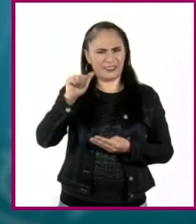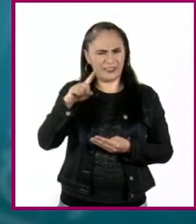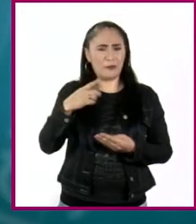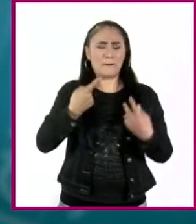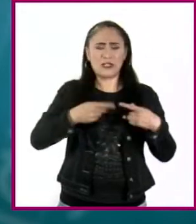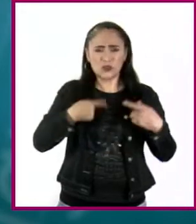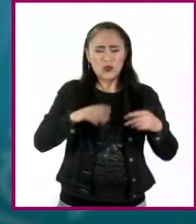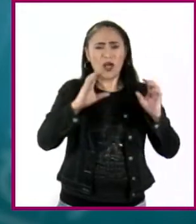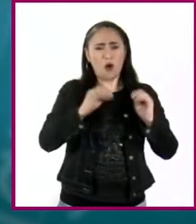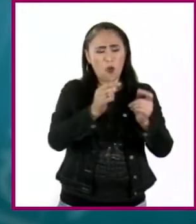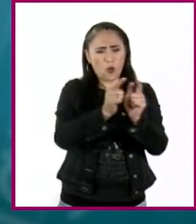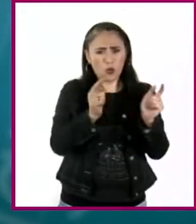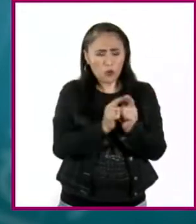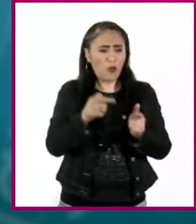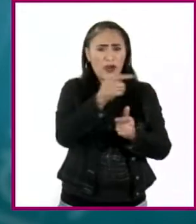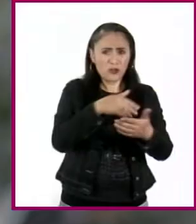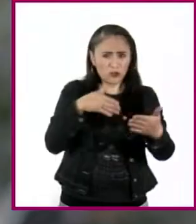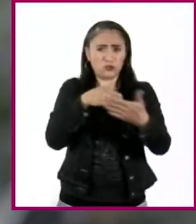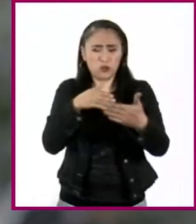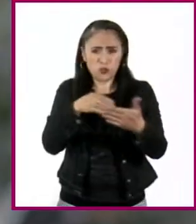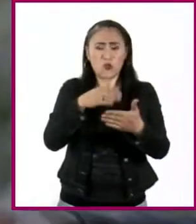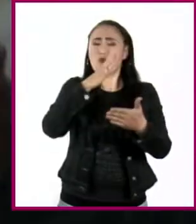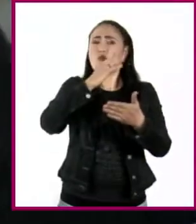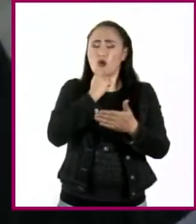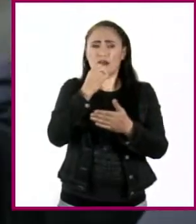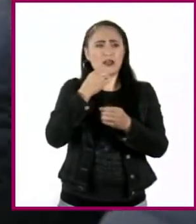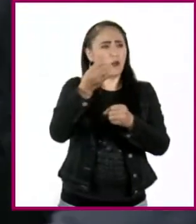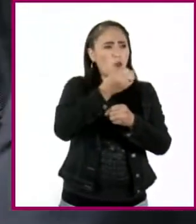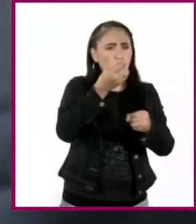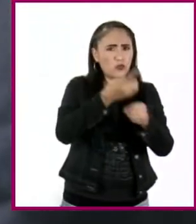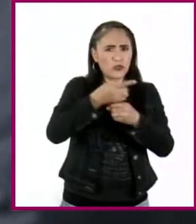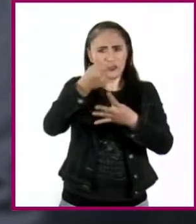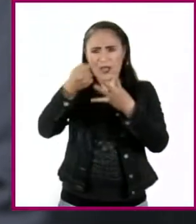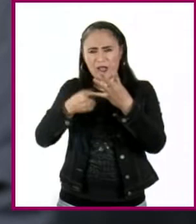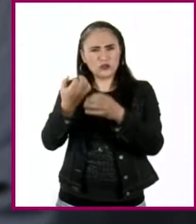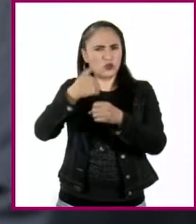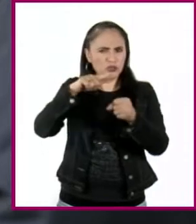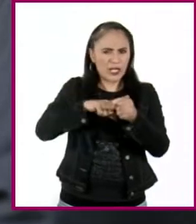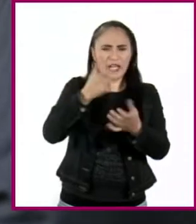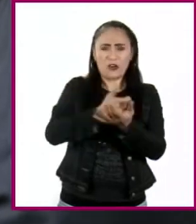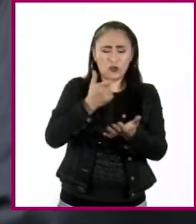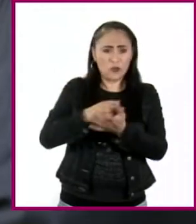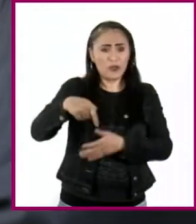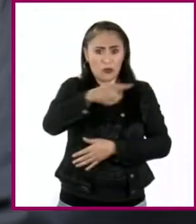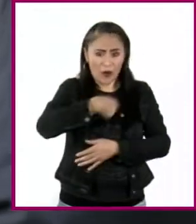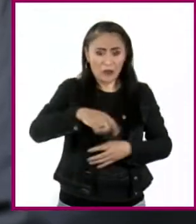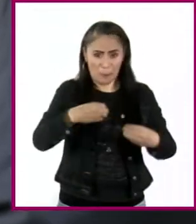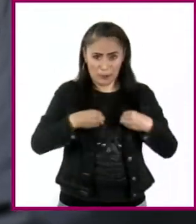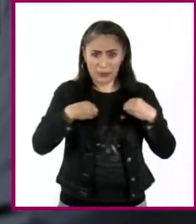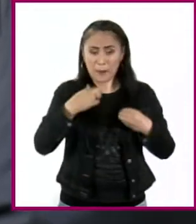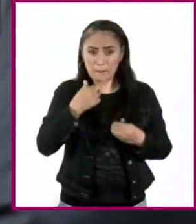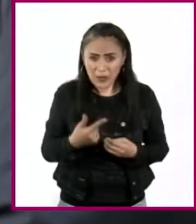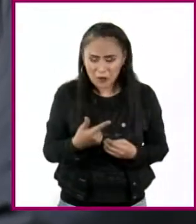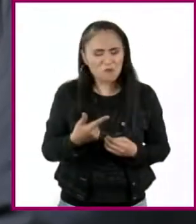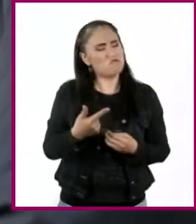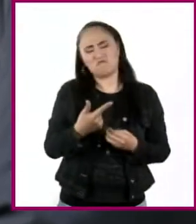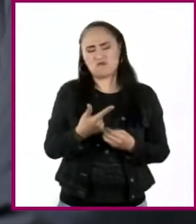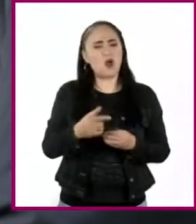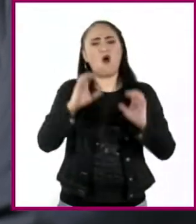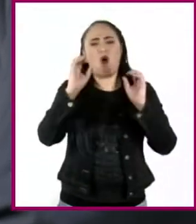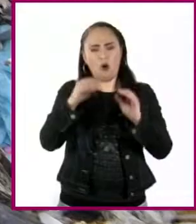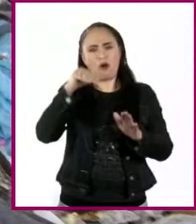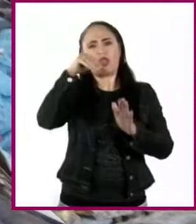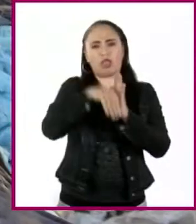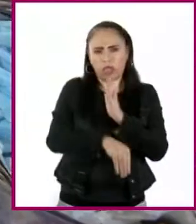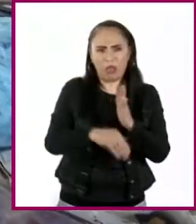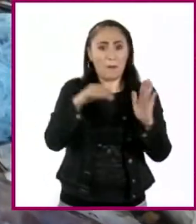para aprovechar las oportunidades en los distintos ámbitos socioeconómicos para mejorar sus situaciones de bienestar o impedir su deterioro.